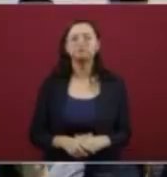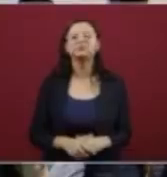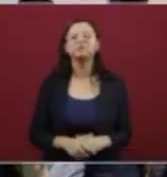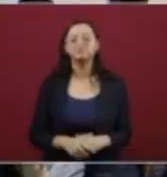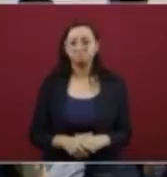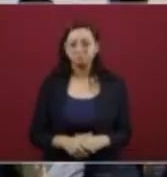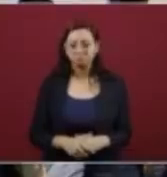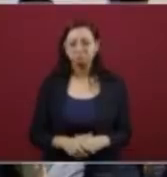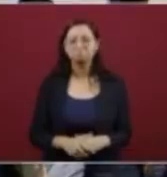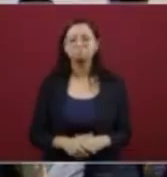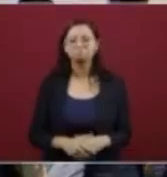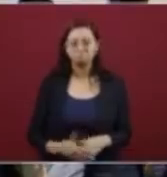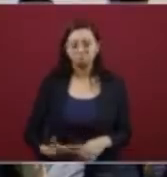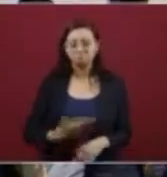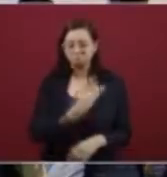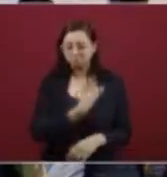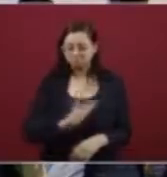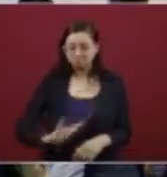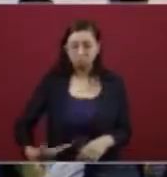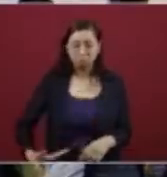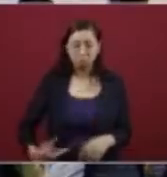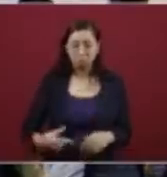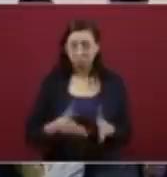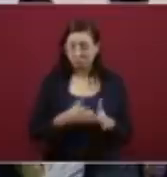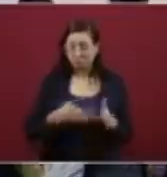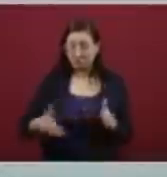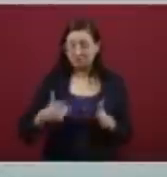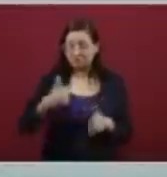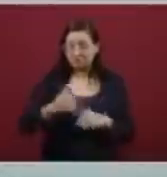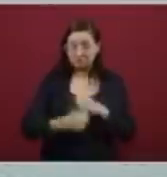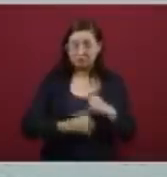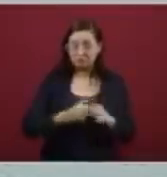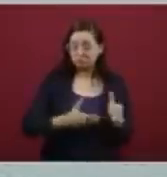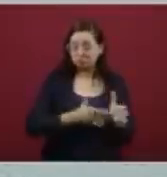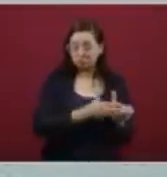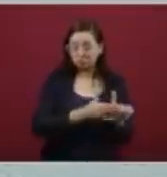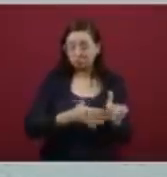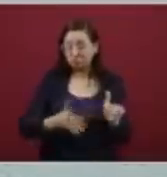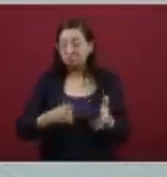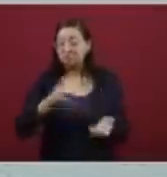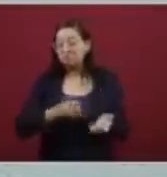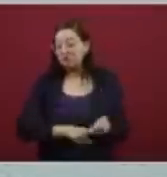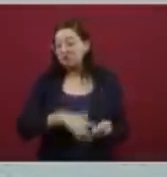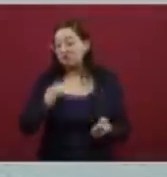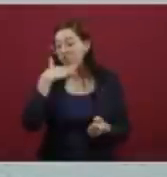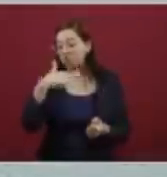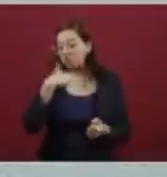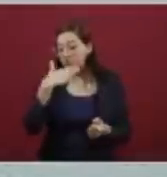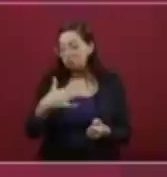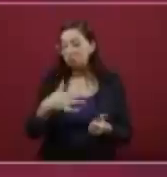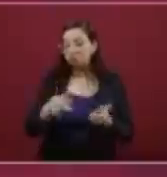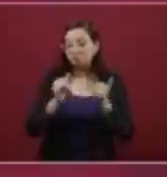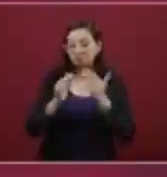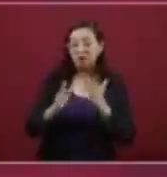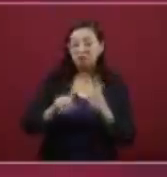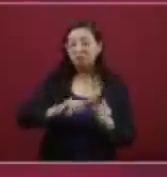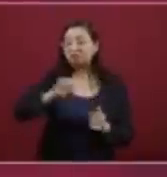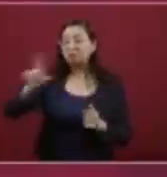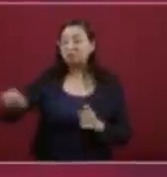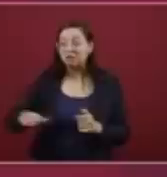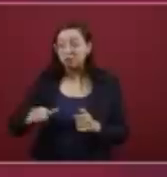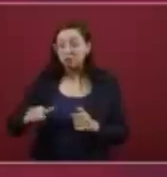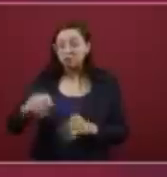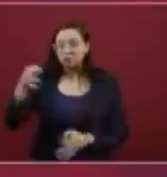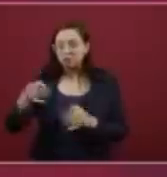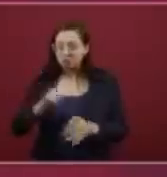juzgar al presidente en funciones por corrupción, delitos electorales y